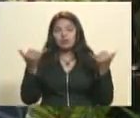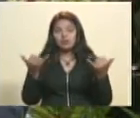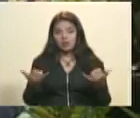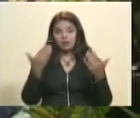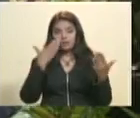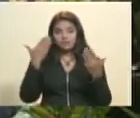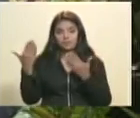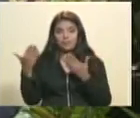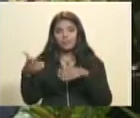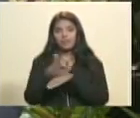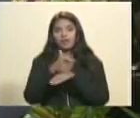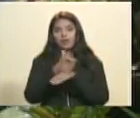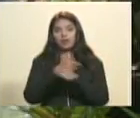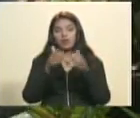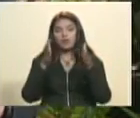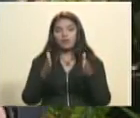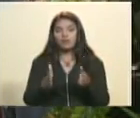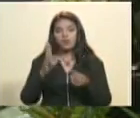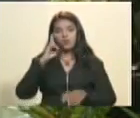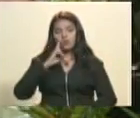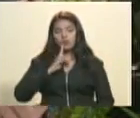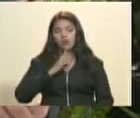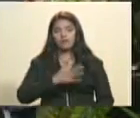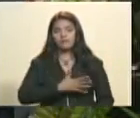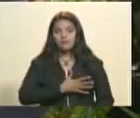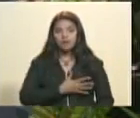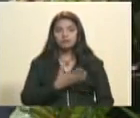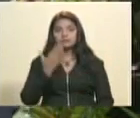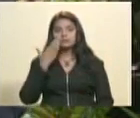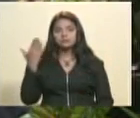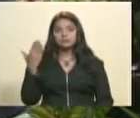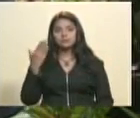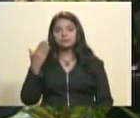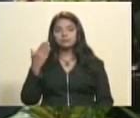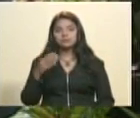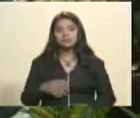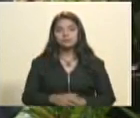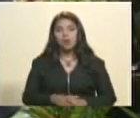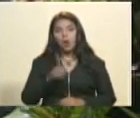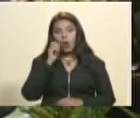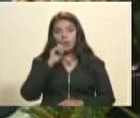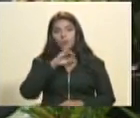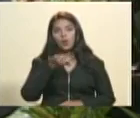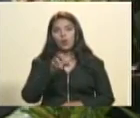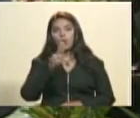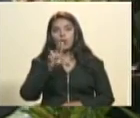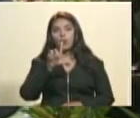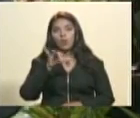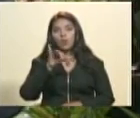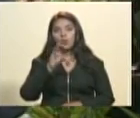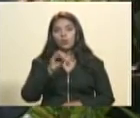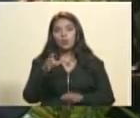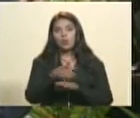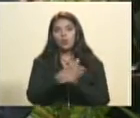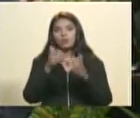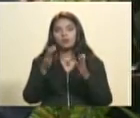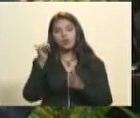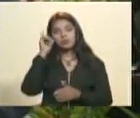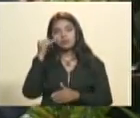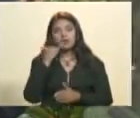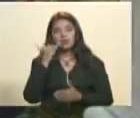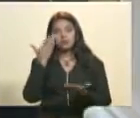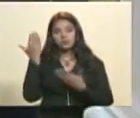pronuncian los gobernadores bolivarianos en la voz de Julio León Heredia, gobernador del estado Yaracuy.